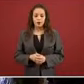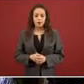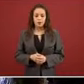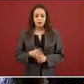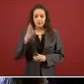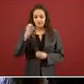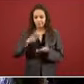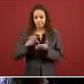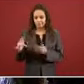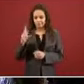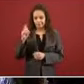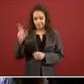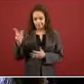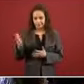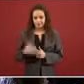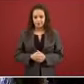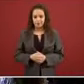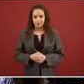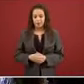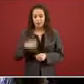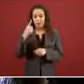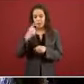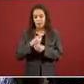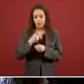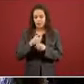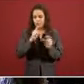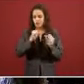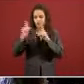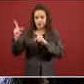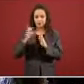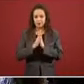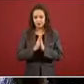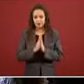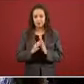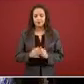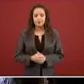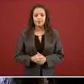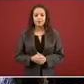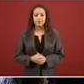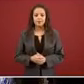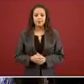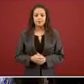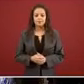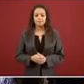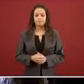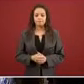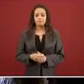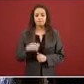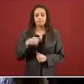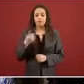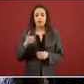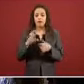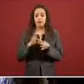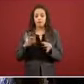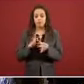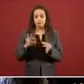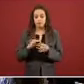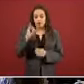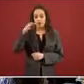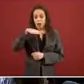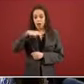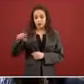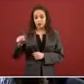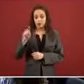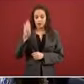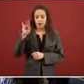Gracias, doctor. Por favor, ¿me pone la primera? Bien. Les voy a hablar de IMSS Bienestar. Es un programa del